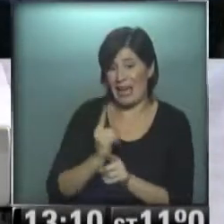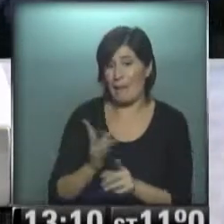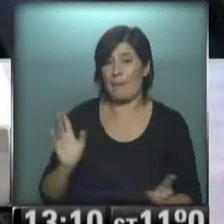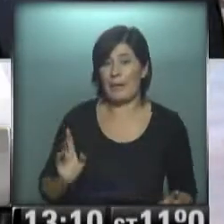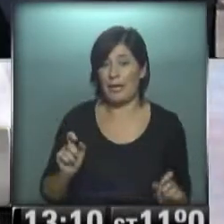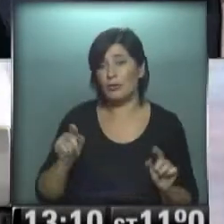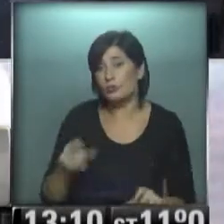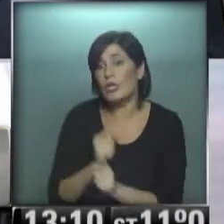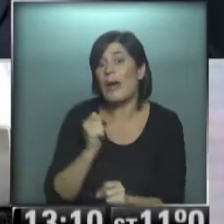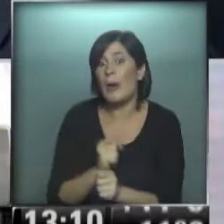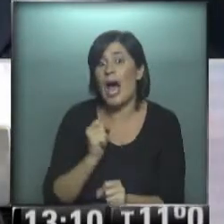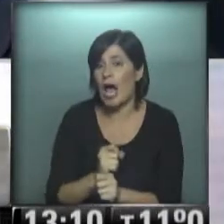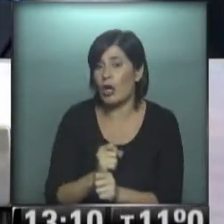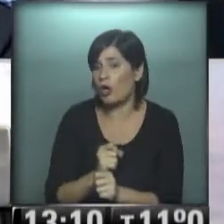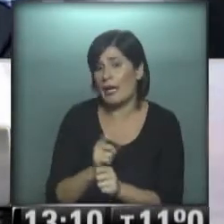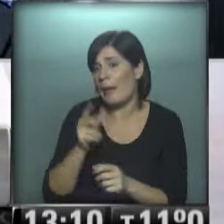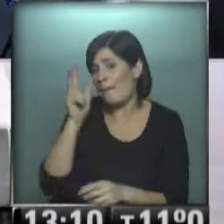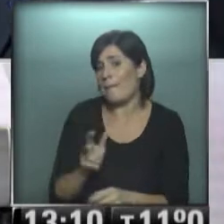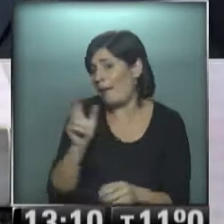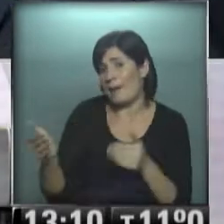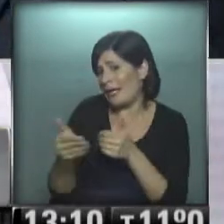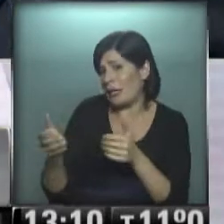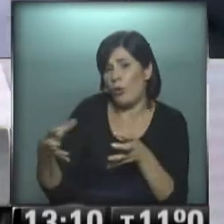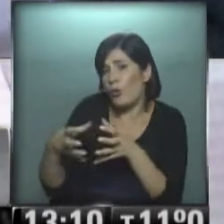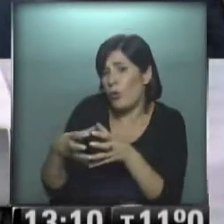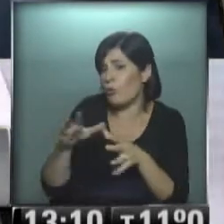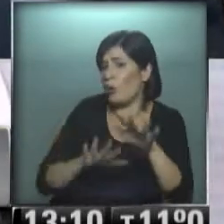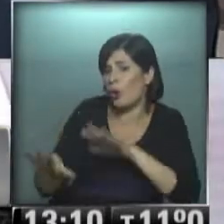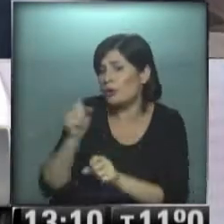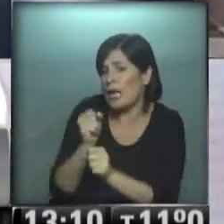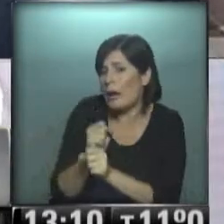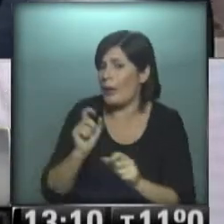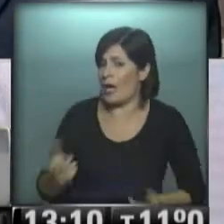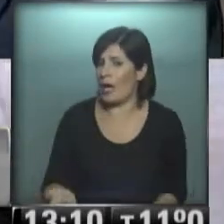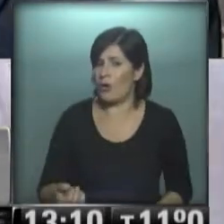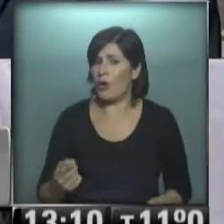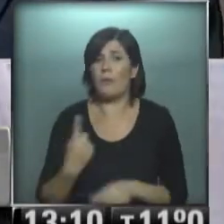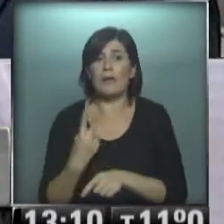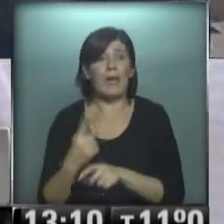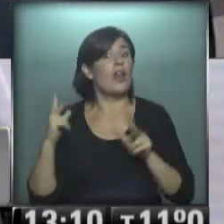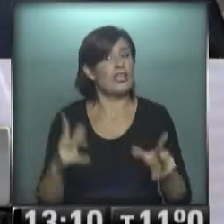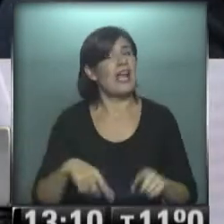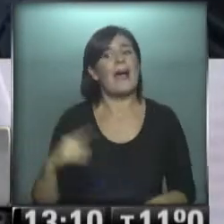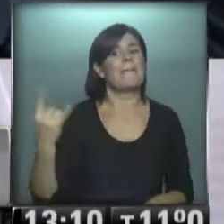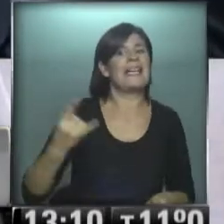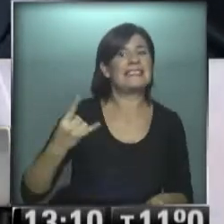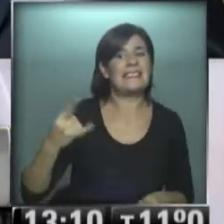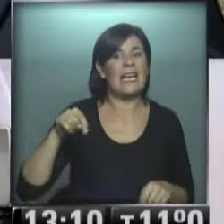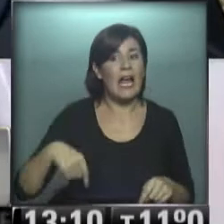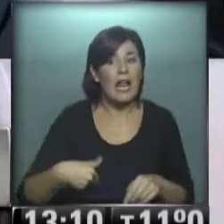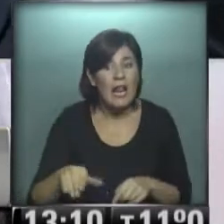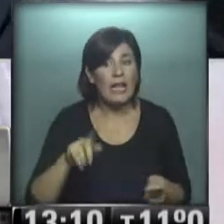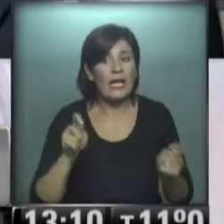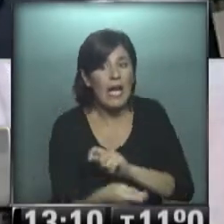vos, es una persona muy cercana a él, y tuvo que decir y desdecirse a horas de un viaje